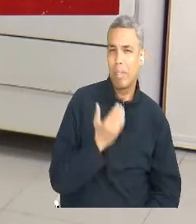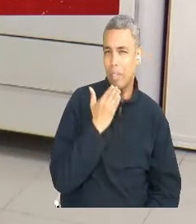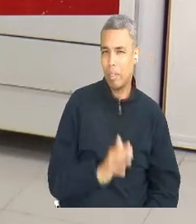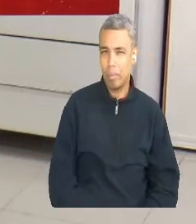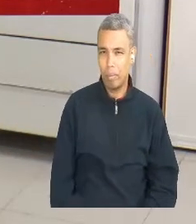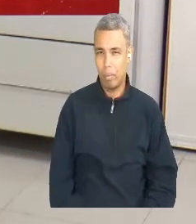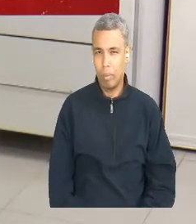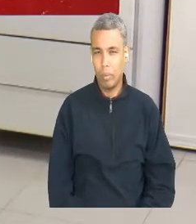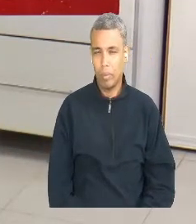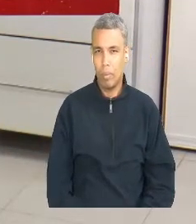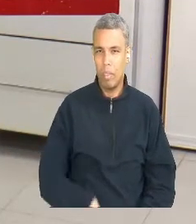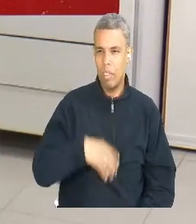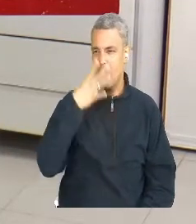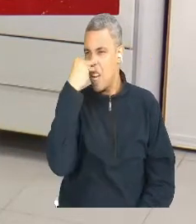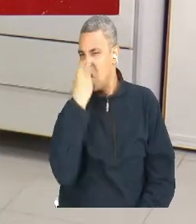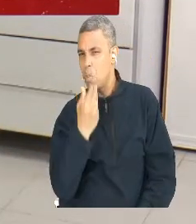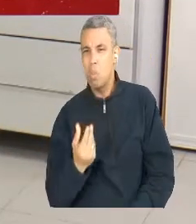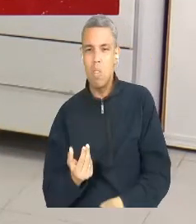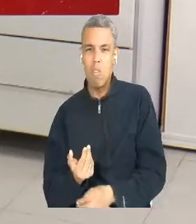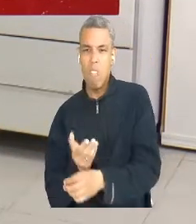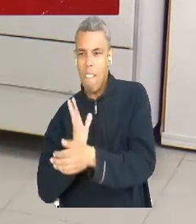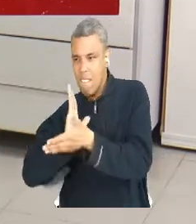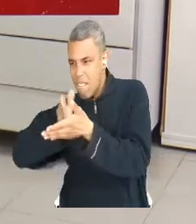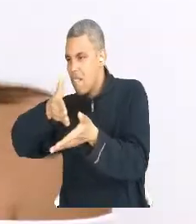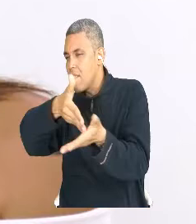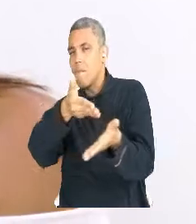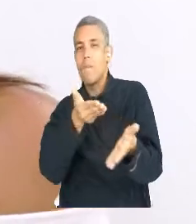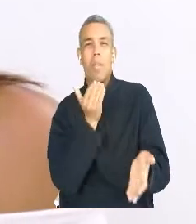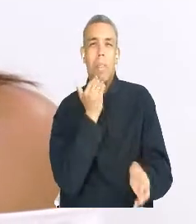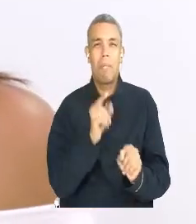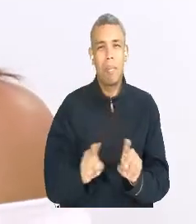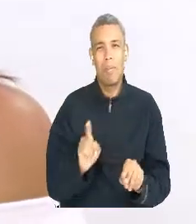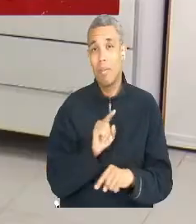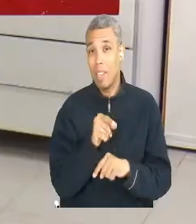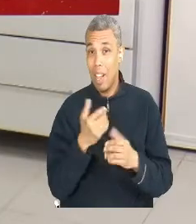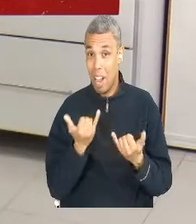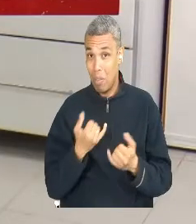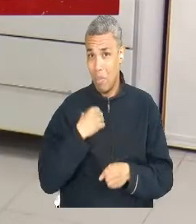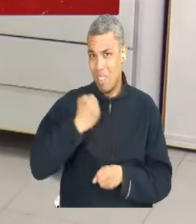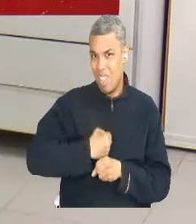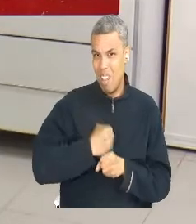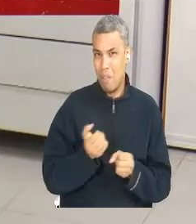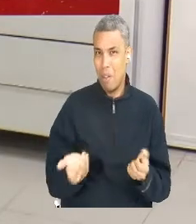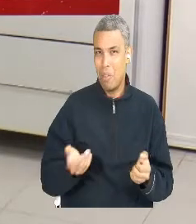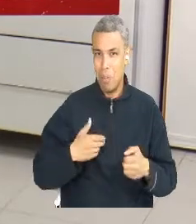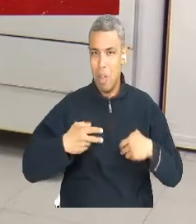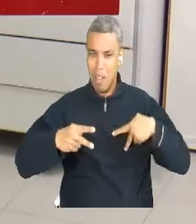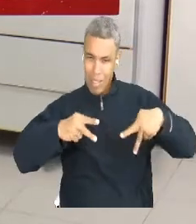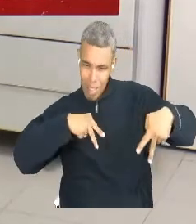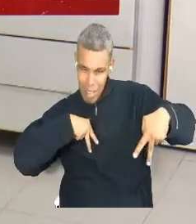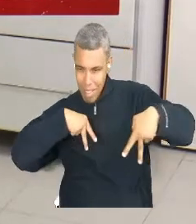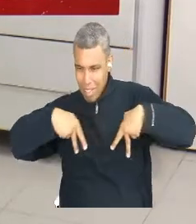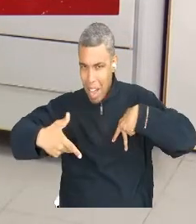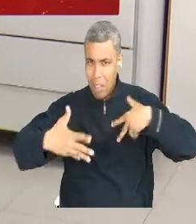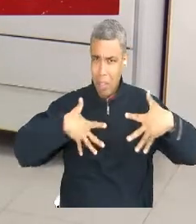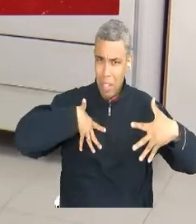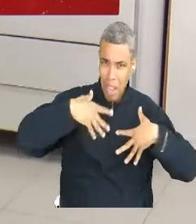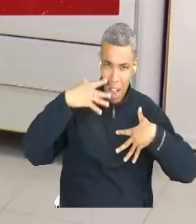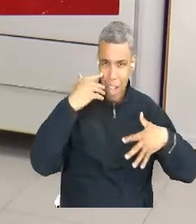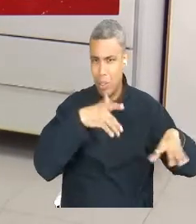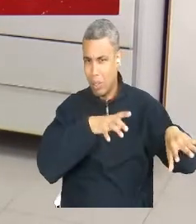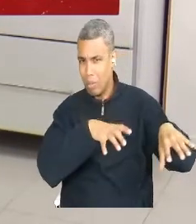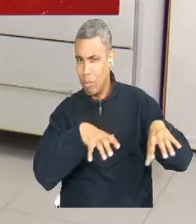que felicitaciones para todas las personas que dedican su vida al teatro. Claro, Rochi, tú lo has dicho, si es solo en teatro, todo lo que es